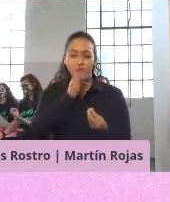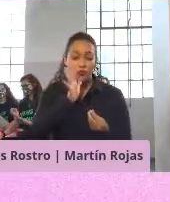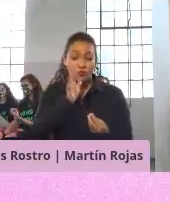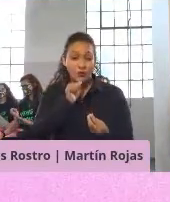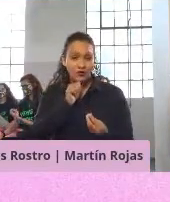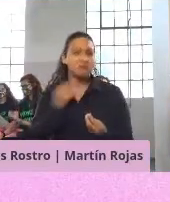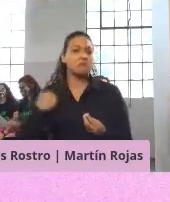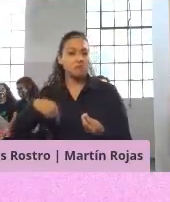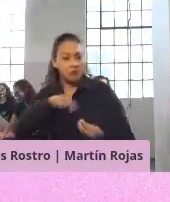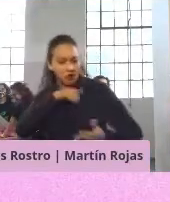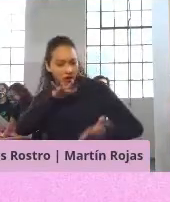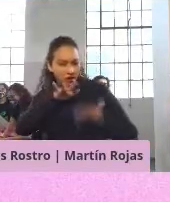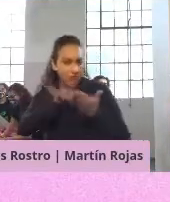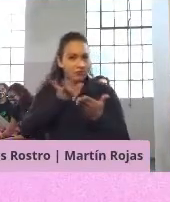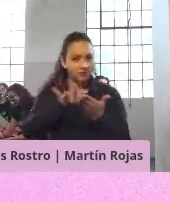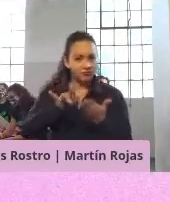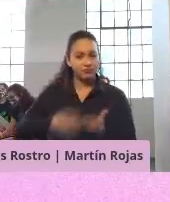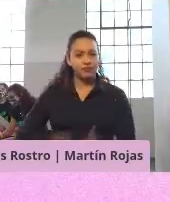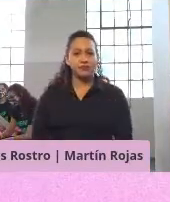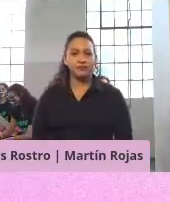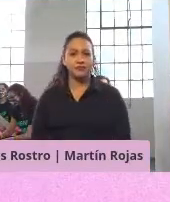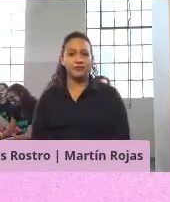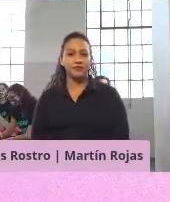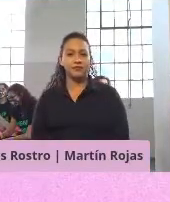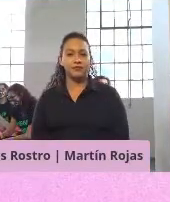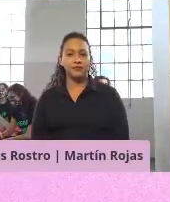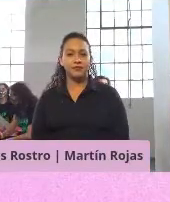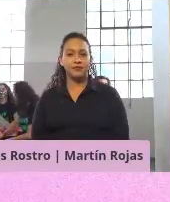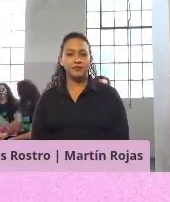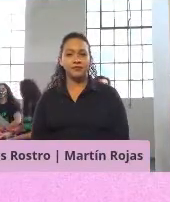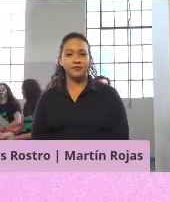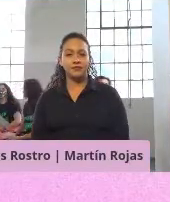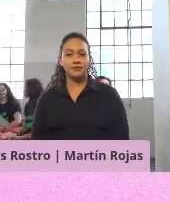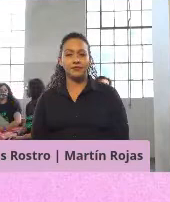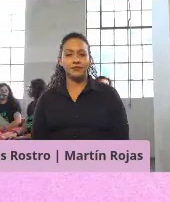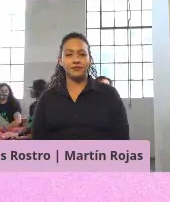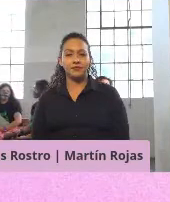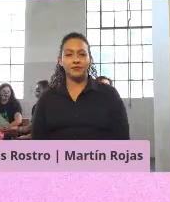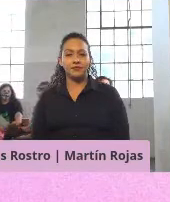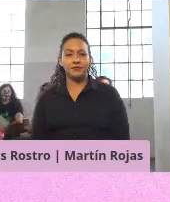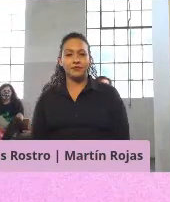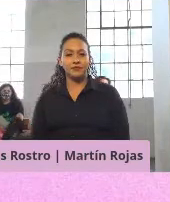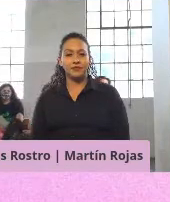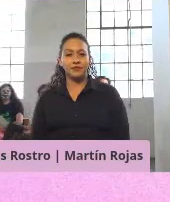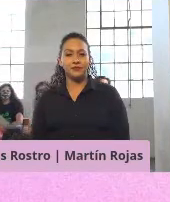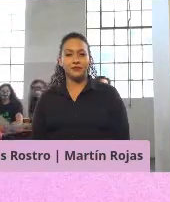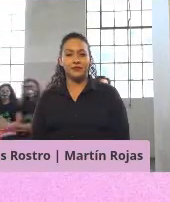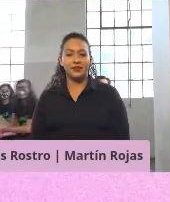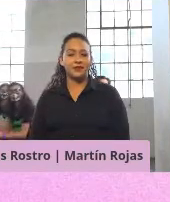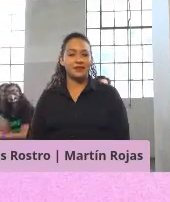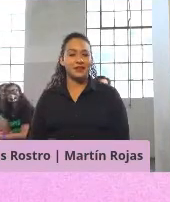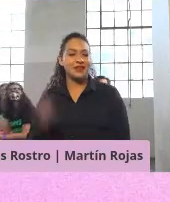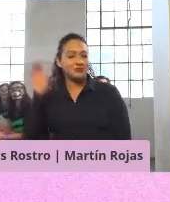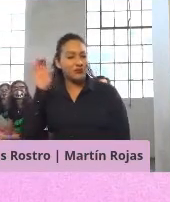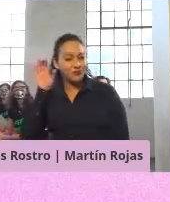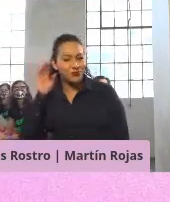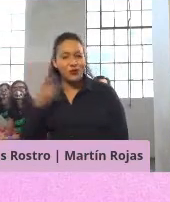sistemas patriarcales, opresores, feminicidas, acosadores!